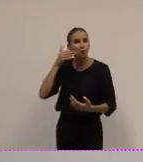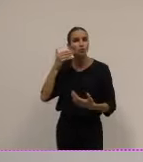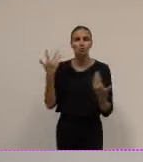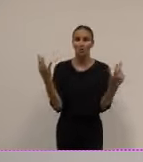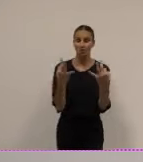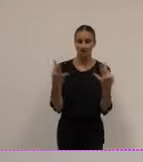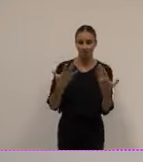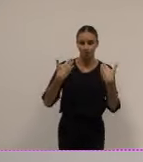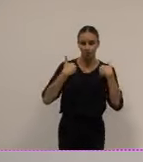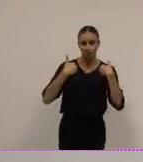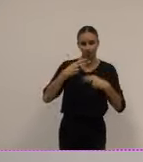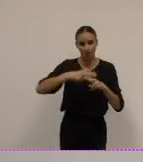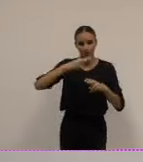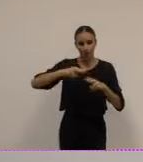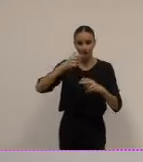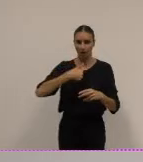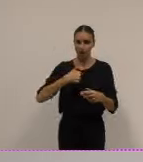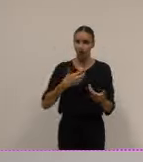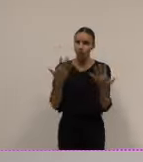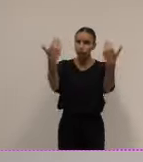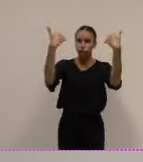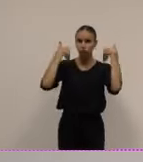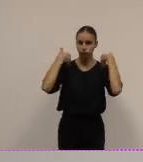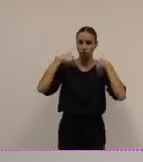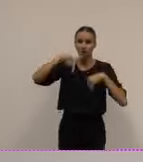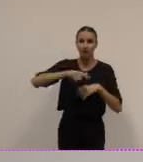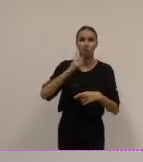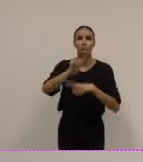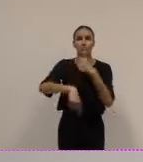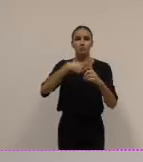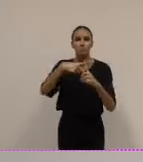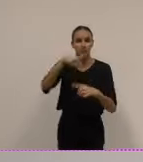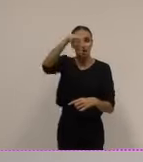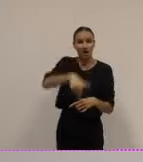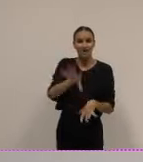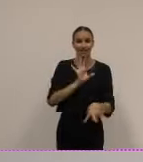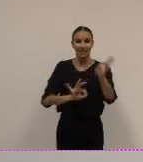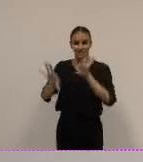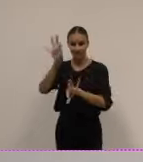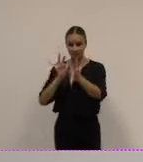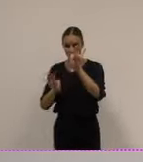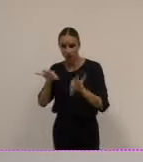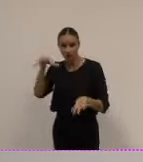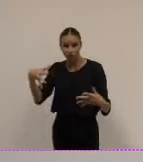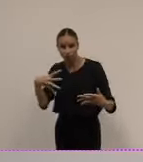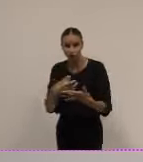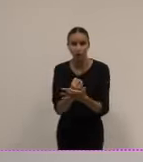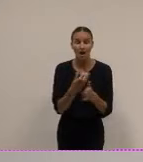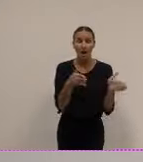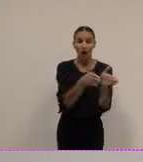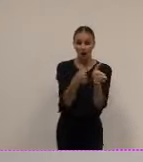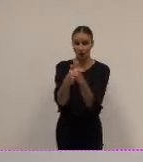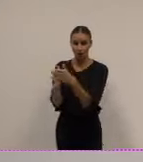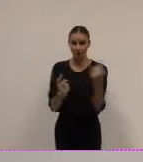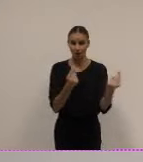políticas que he ostentado y de cada una de las medidas que tomamos en este Gobierno, de cada uno de mis compañeros y